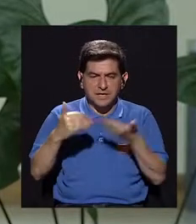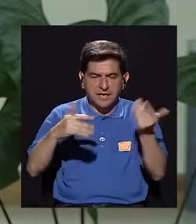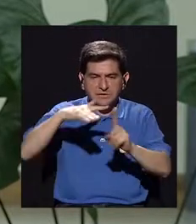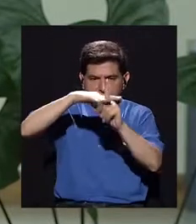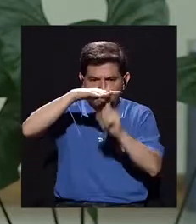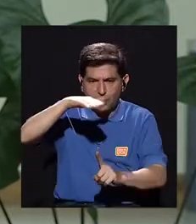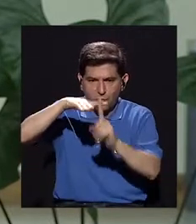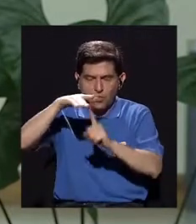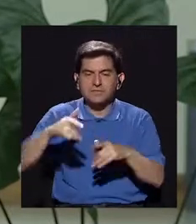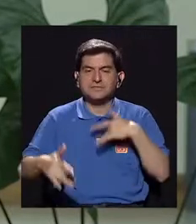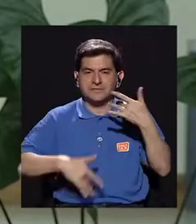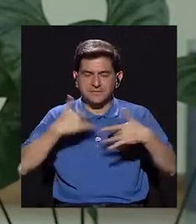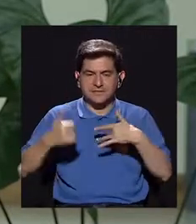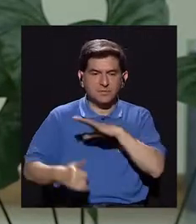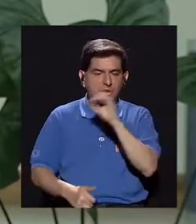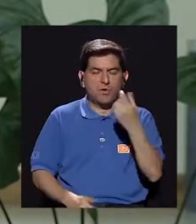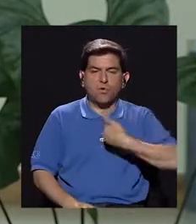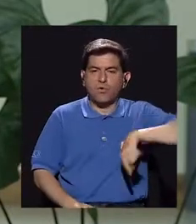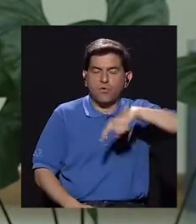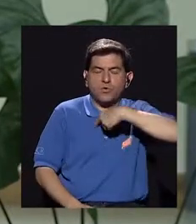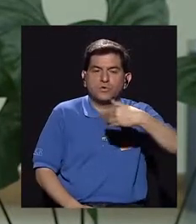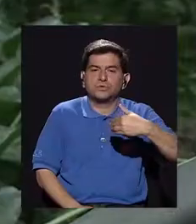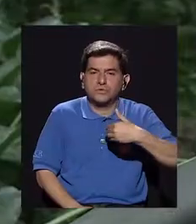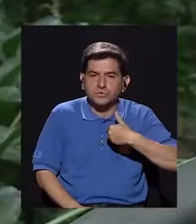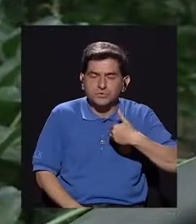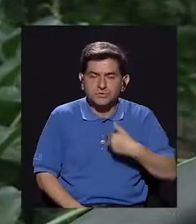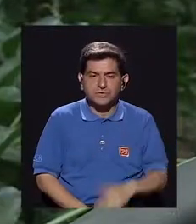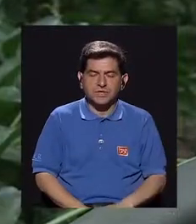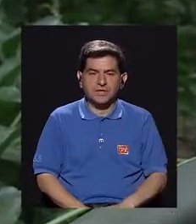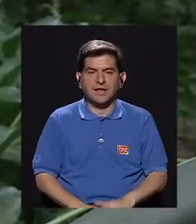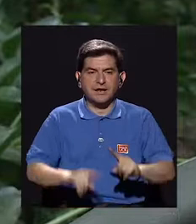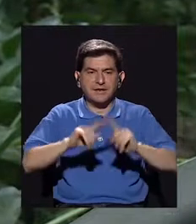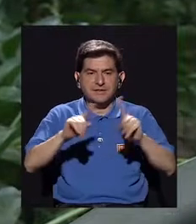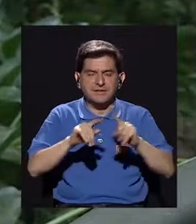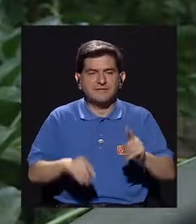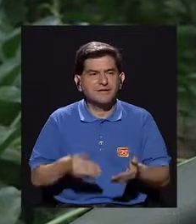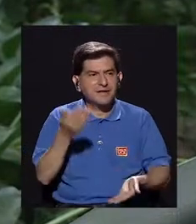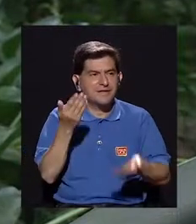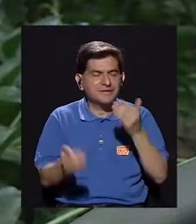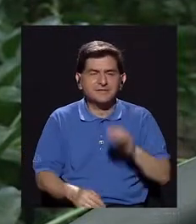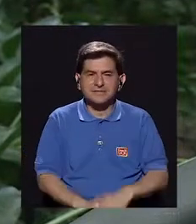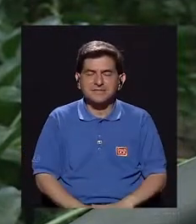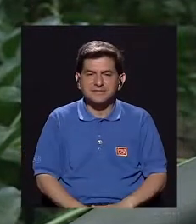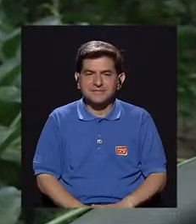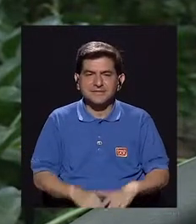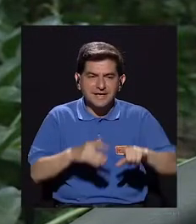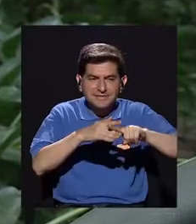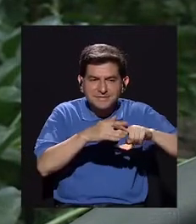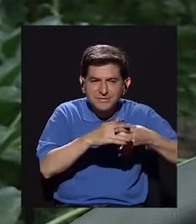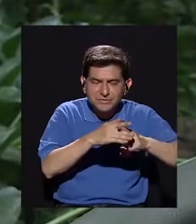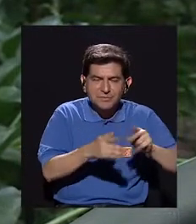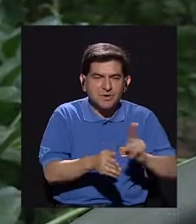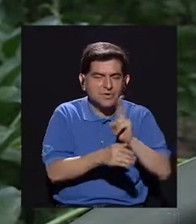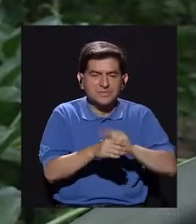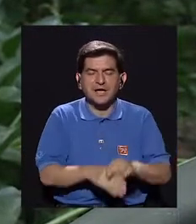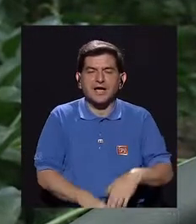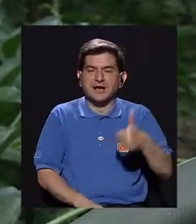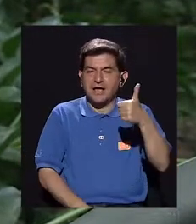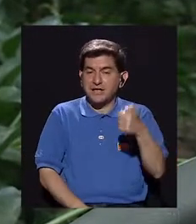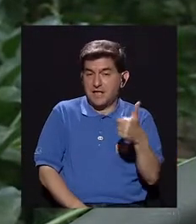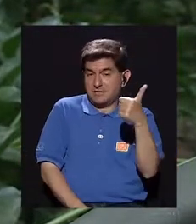es otro síntoma. Cuando empezamos a tener utensilios, ¿verdad?, que normalmente no se utilizaban,